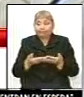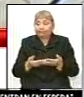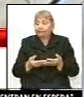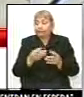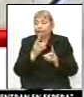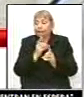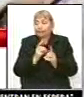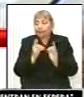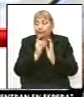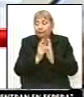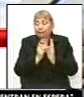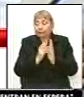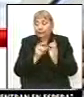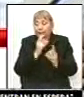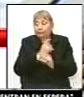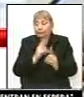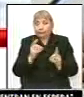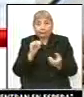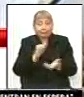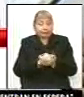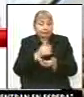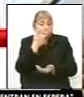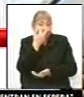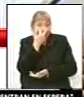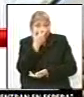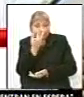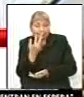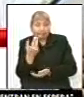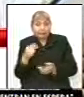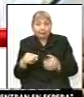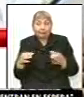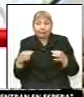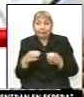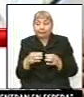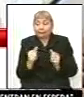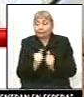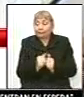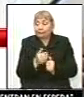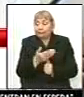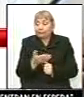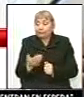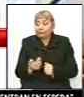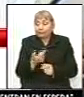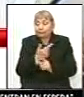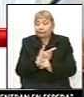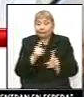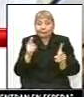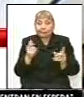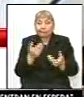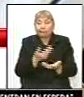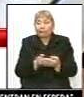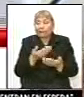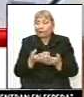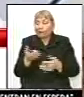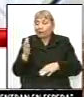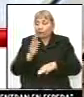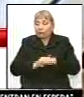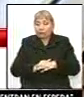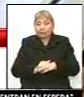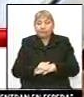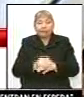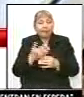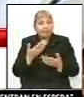la consulta previa. Tema que ha sido visto también en esta comisión, esta consulta que debería ser libre e informada sobre los